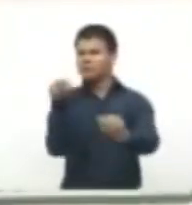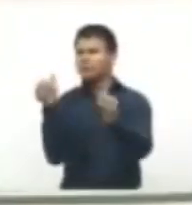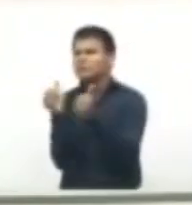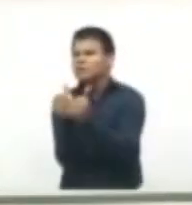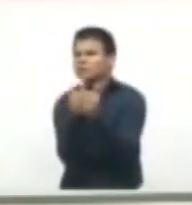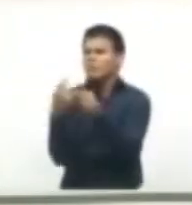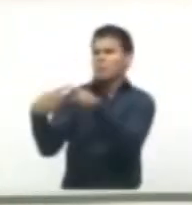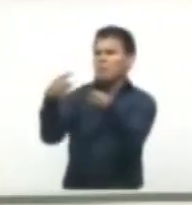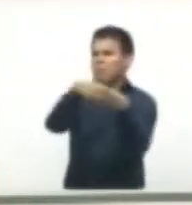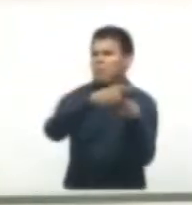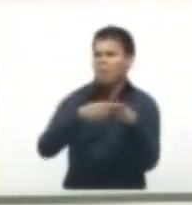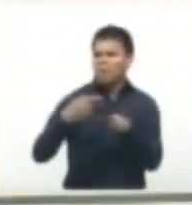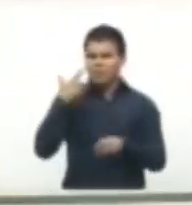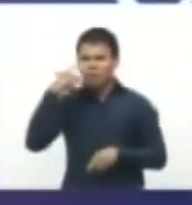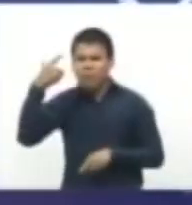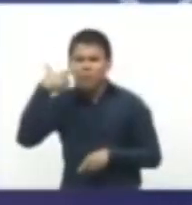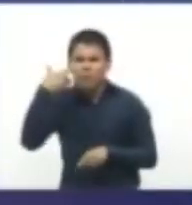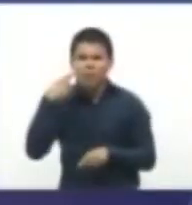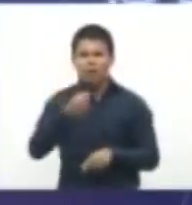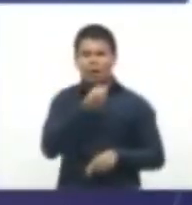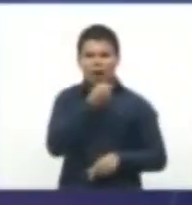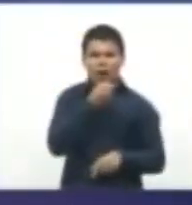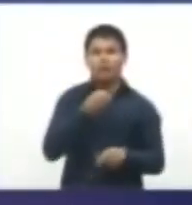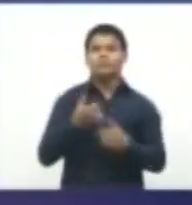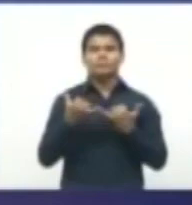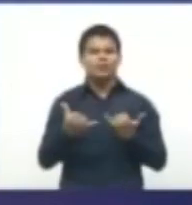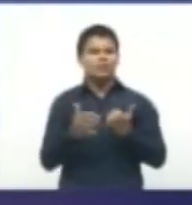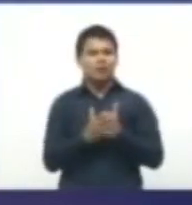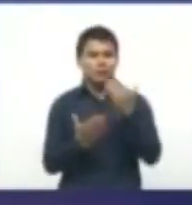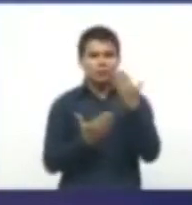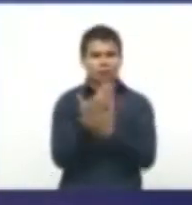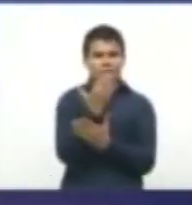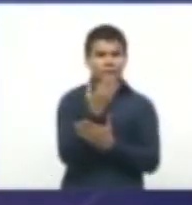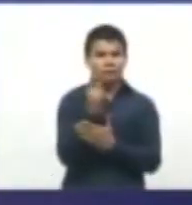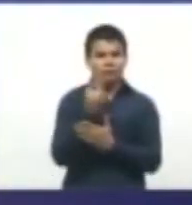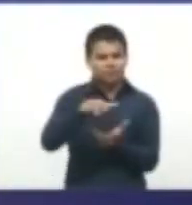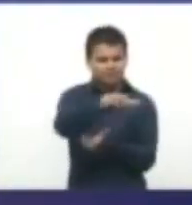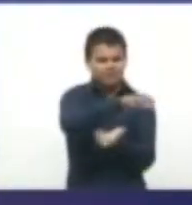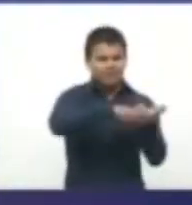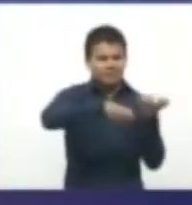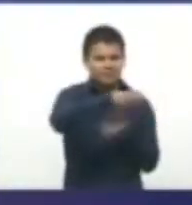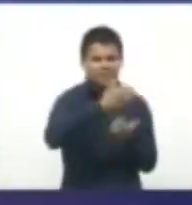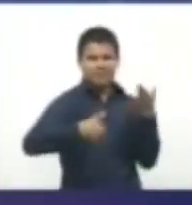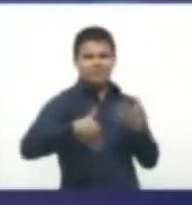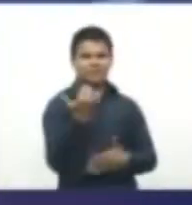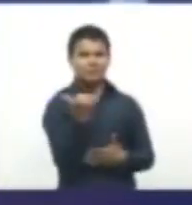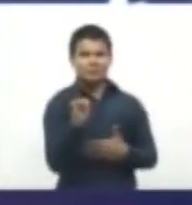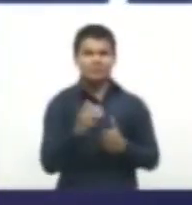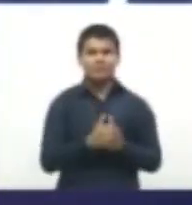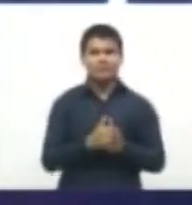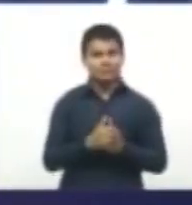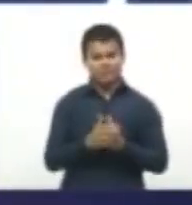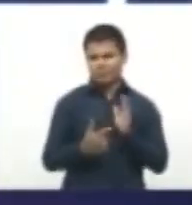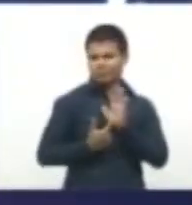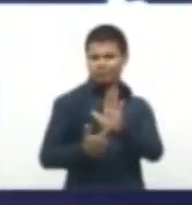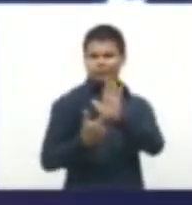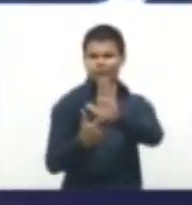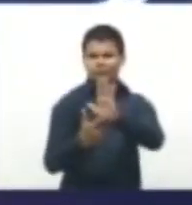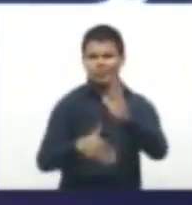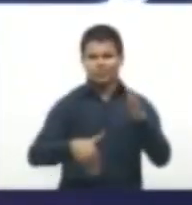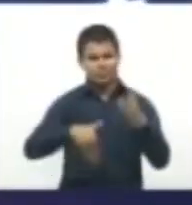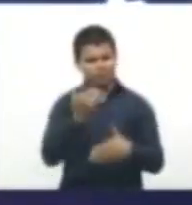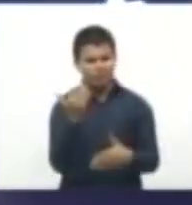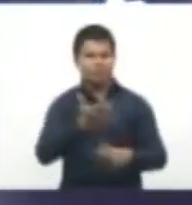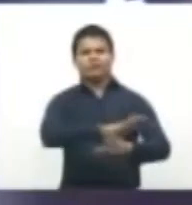grandes artistas para colocarnos a todos a disfrutar con su nueva canción, El Desorden Se Formó. El Desorden Se Formó. Traigo esa canción, una canción nueva, una